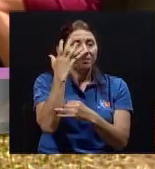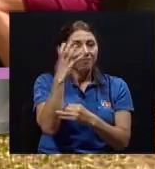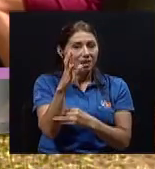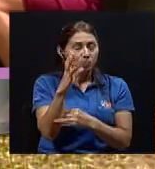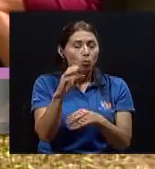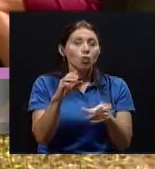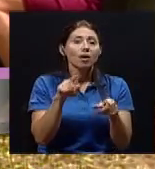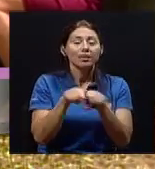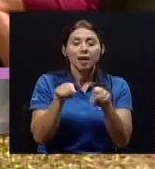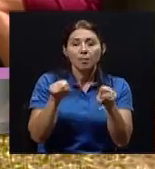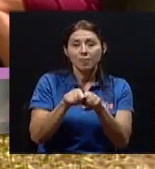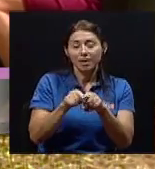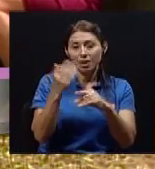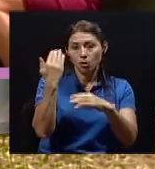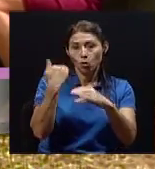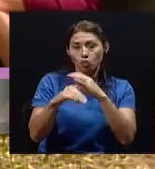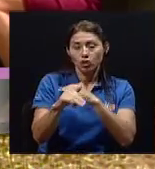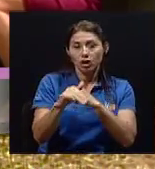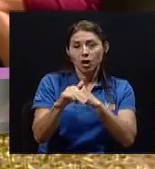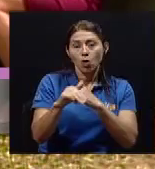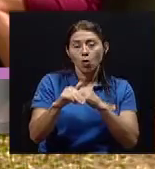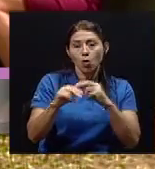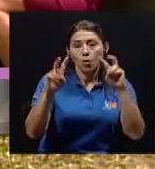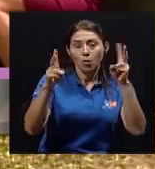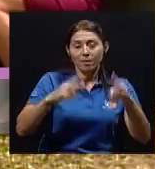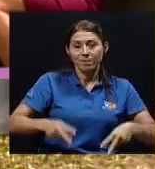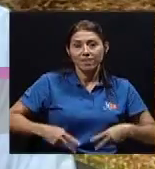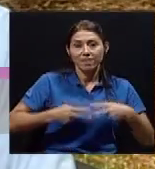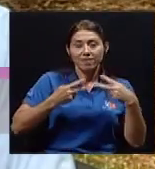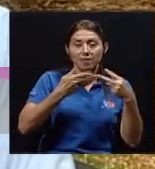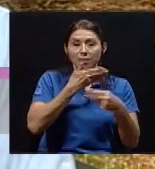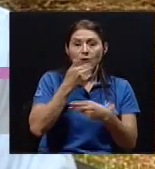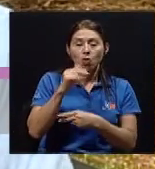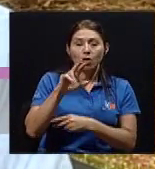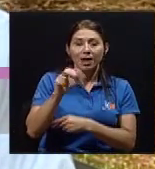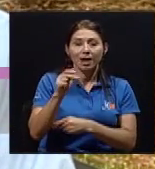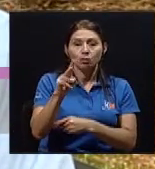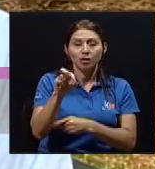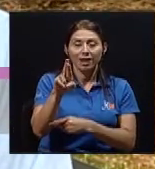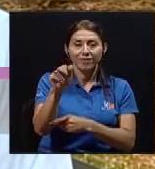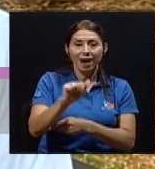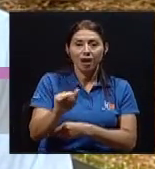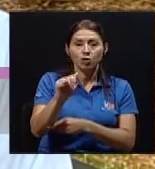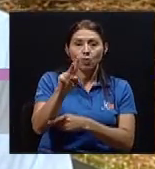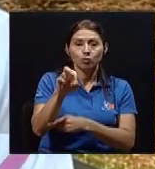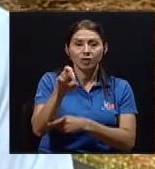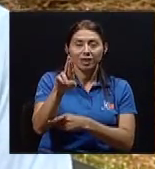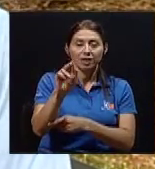comentario, en el correo vivirmejor, canal UCR,